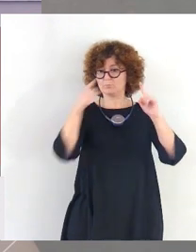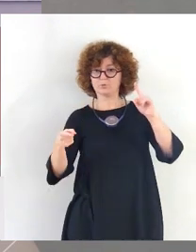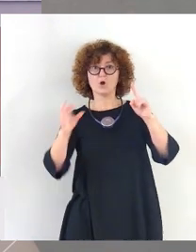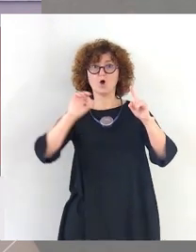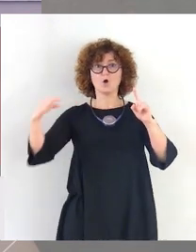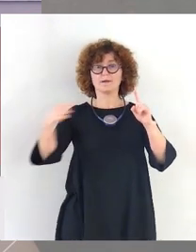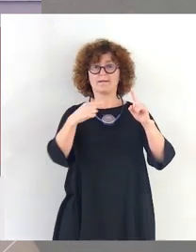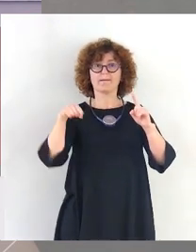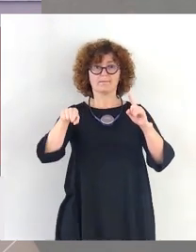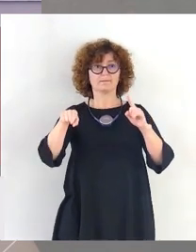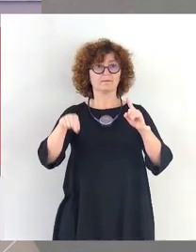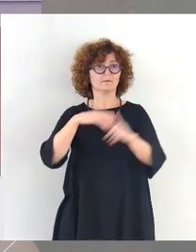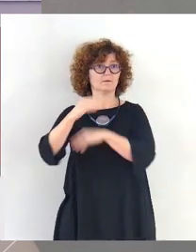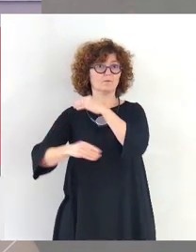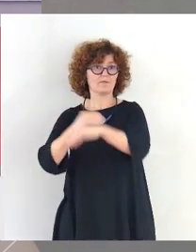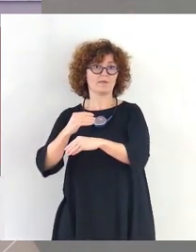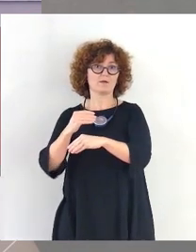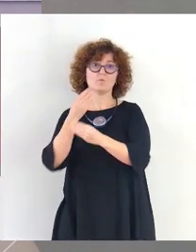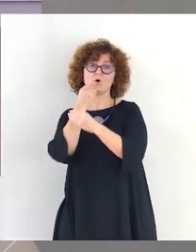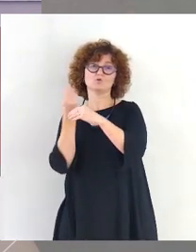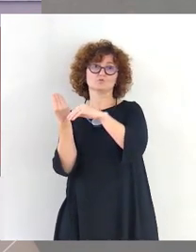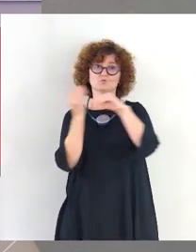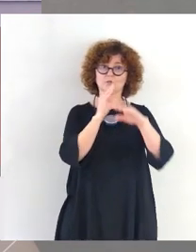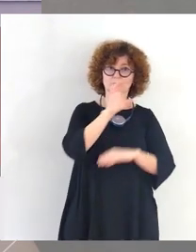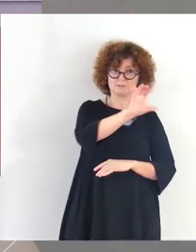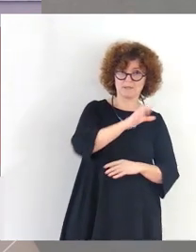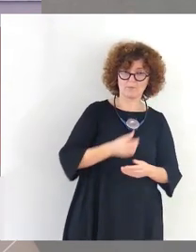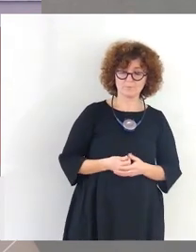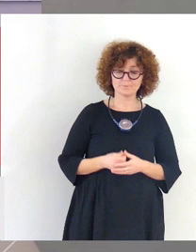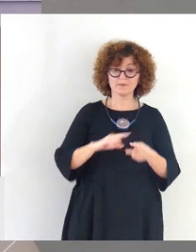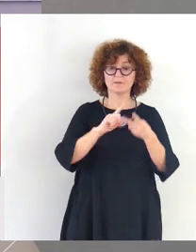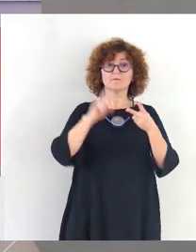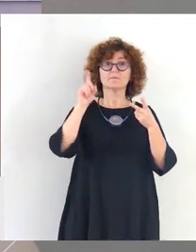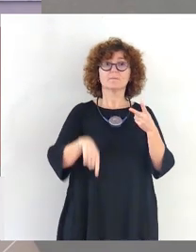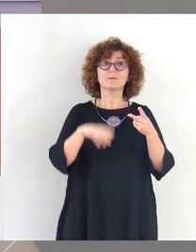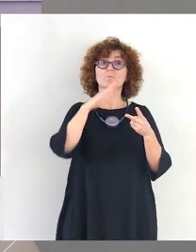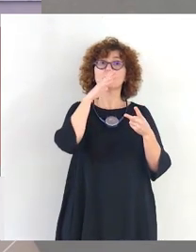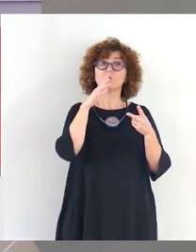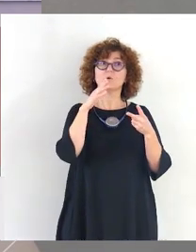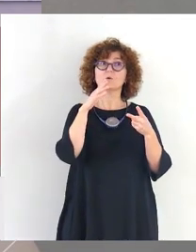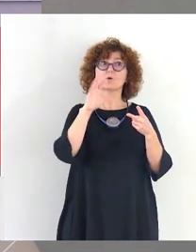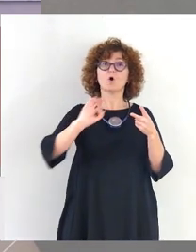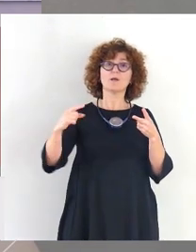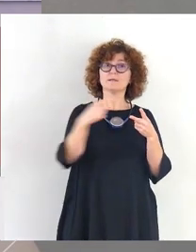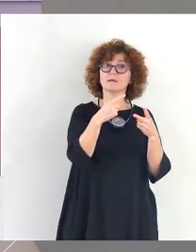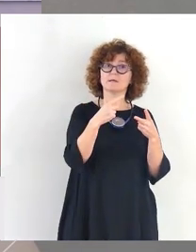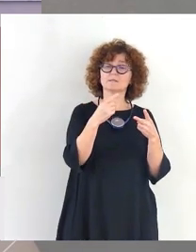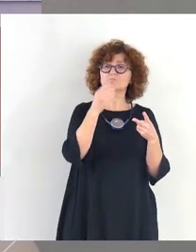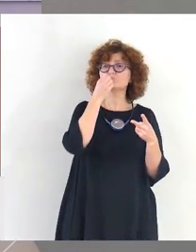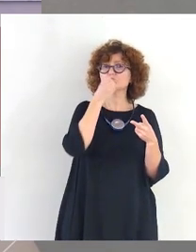ejercían las las ongs y otro porque estaban movidas de muy buena